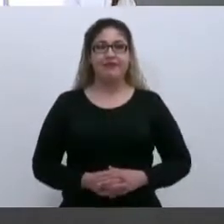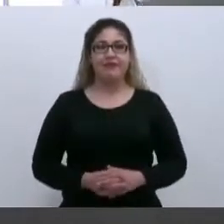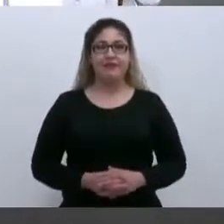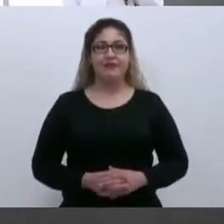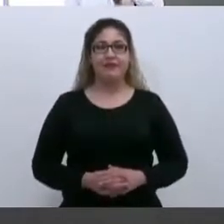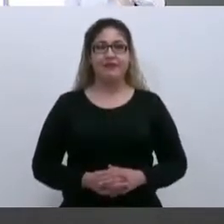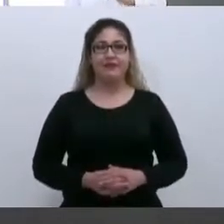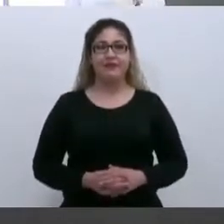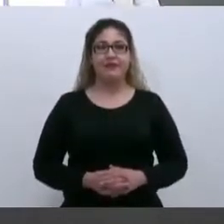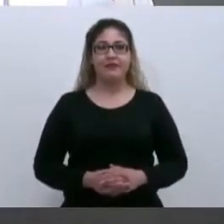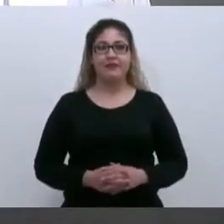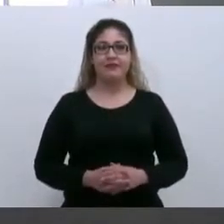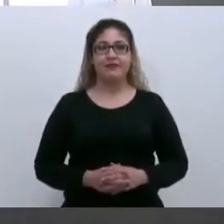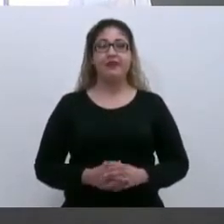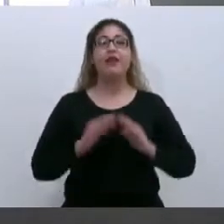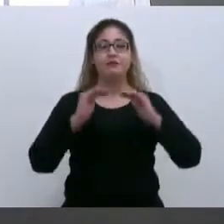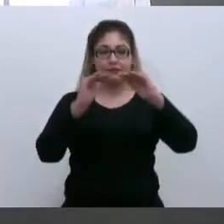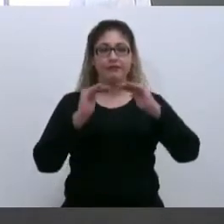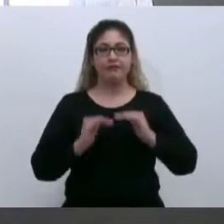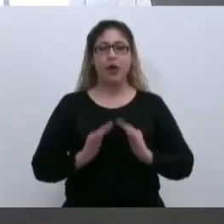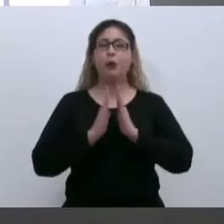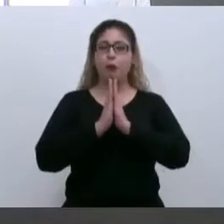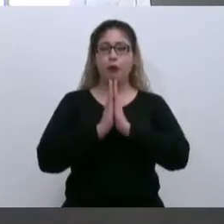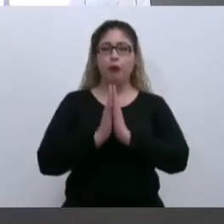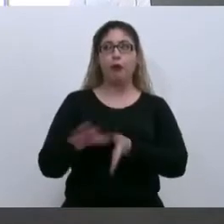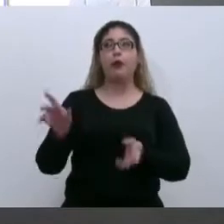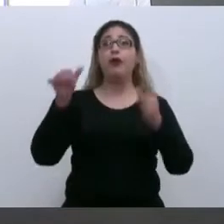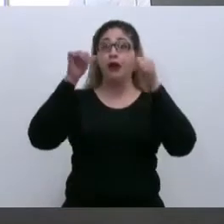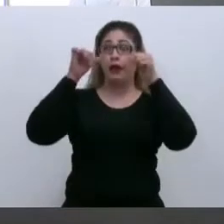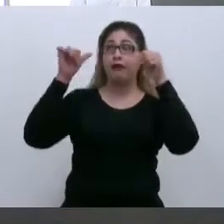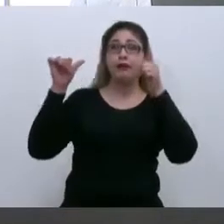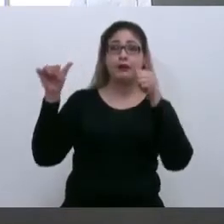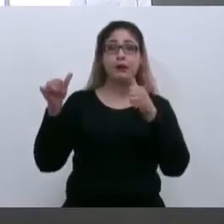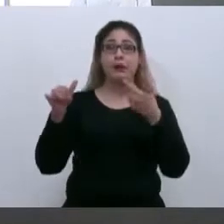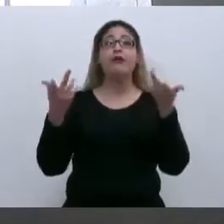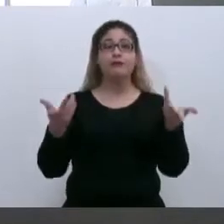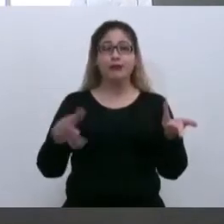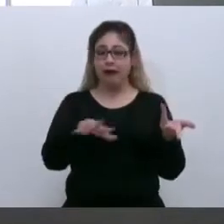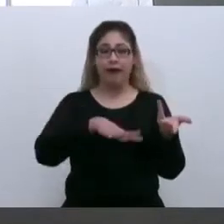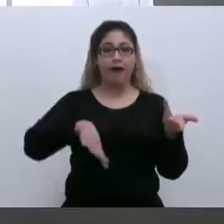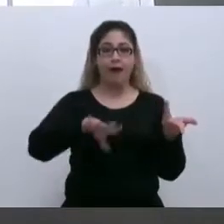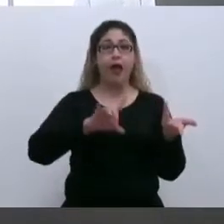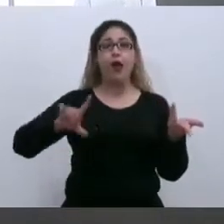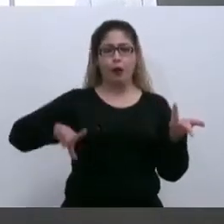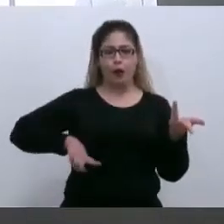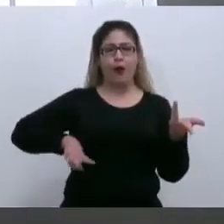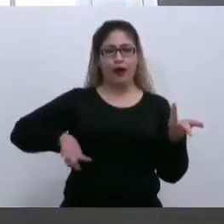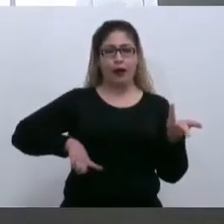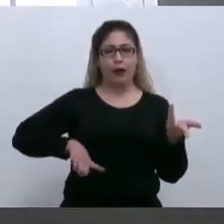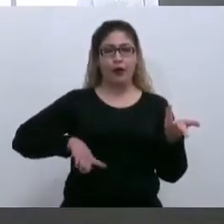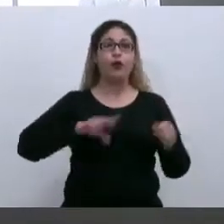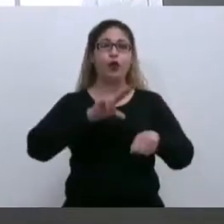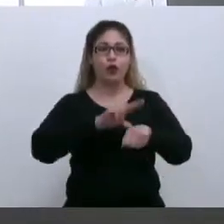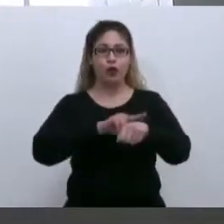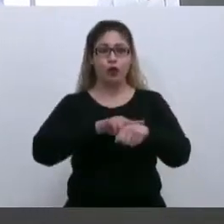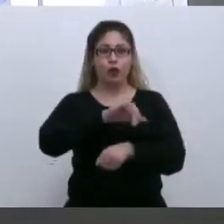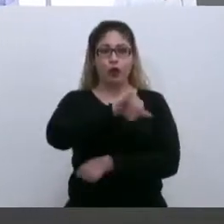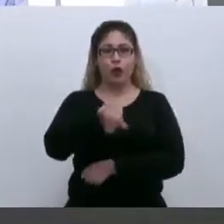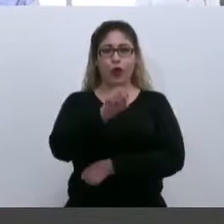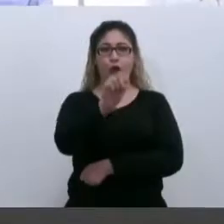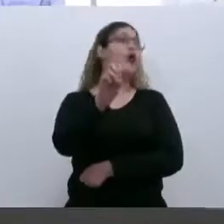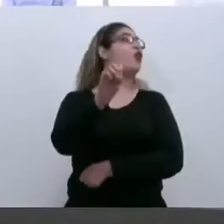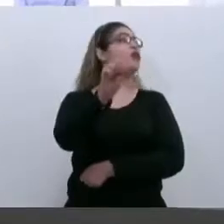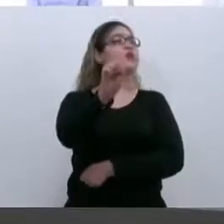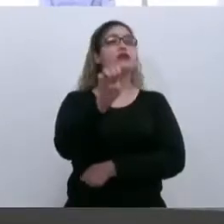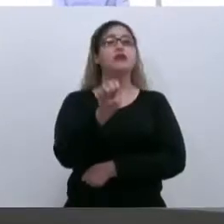A continuación, escuchemos el mensaje de bienvenida a cargo del gobernador constitucional del estado de Durango, doctor José Rosas Aispuro